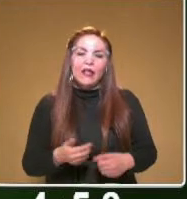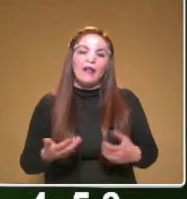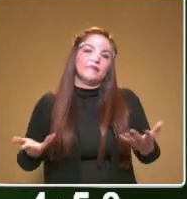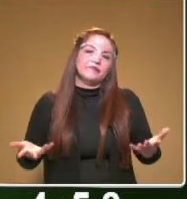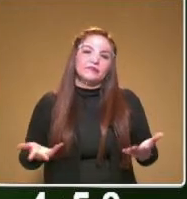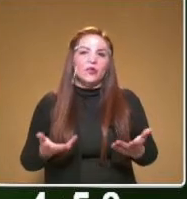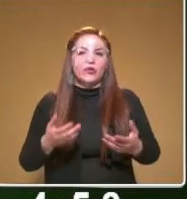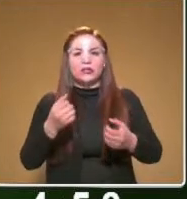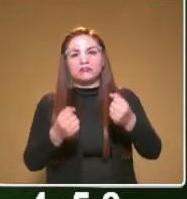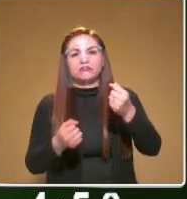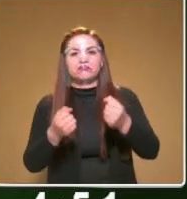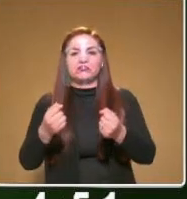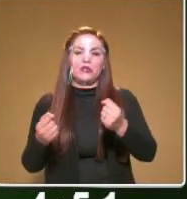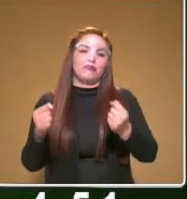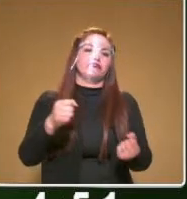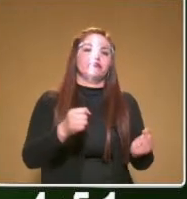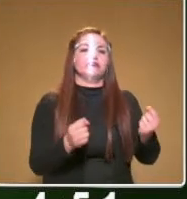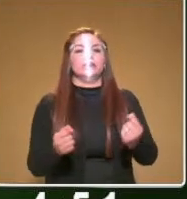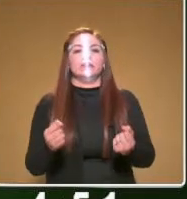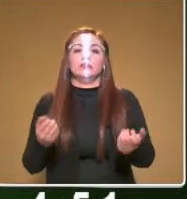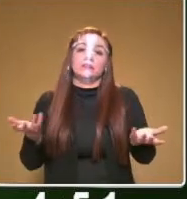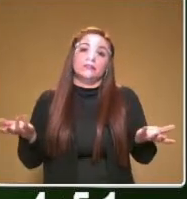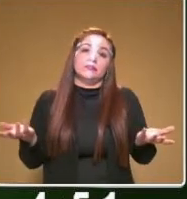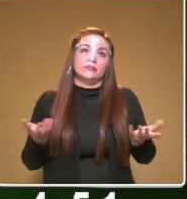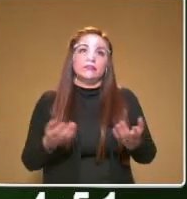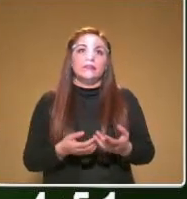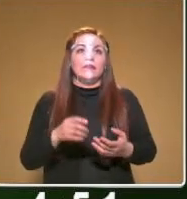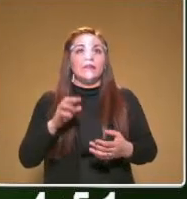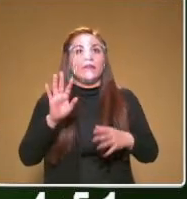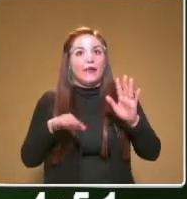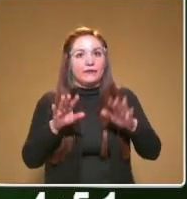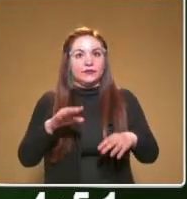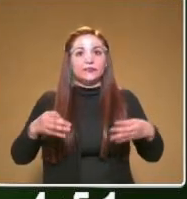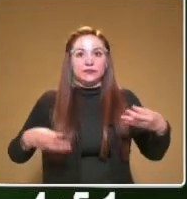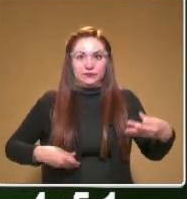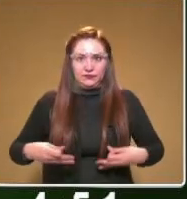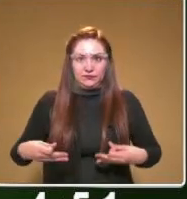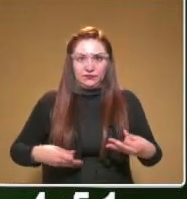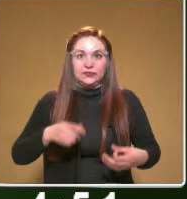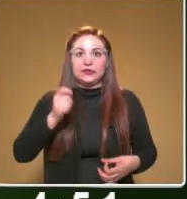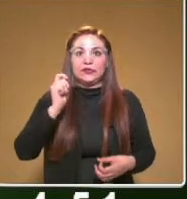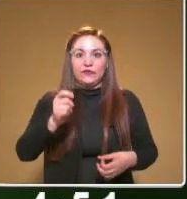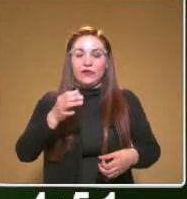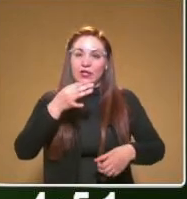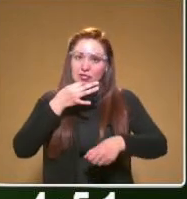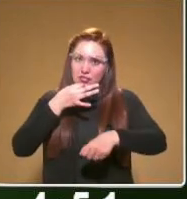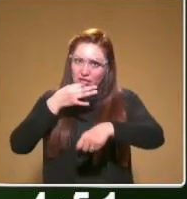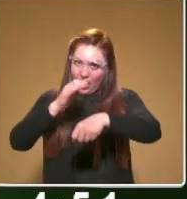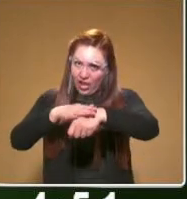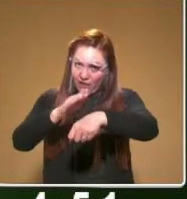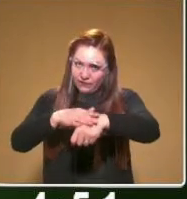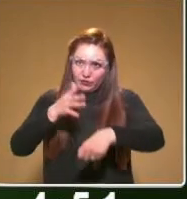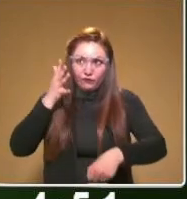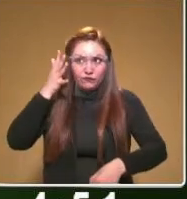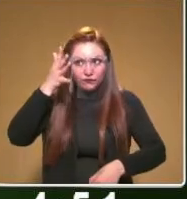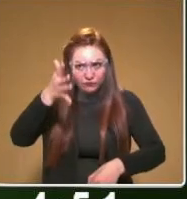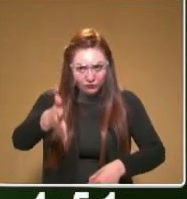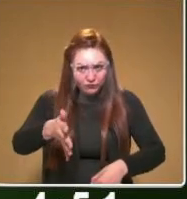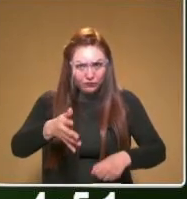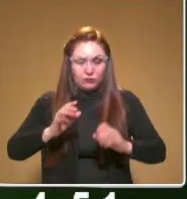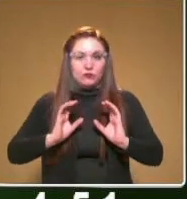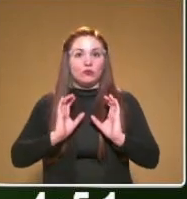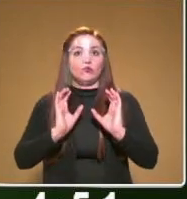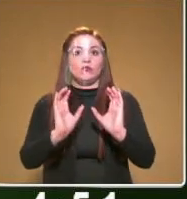girar de volada, ¿verdad? Ok, entonces en las obras de teatro, maestra, los presagios son esa señal que advierte el suceso del futuro, no nada más son como